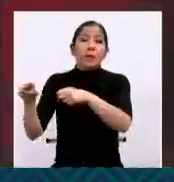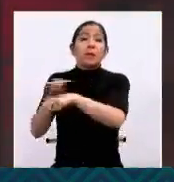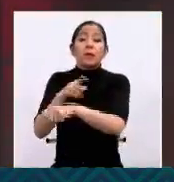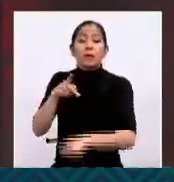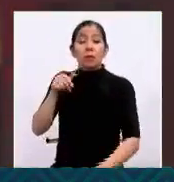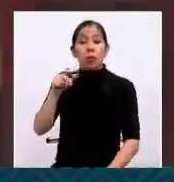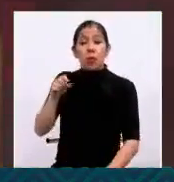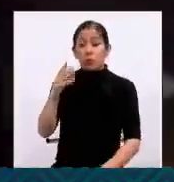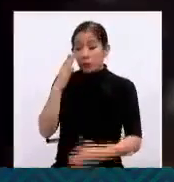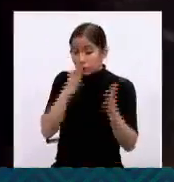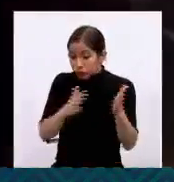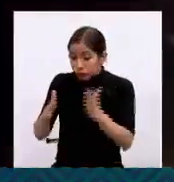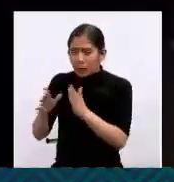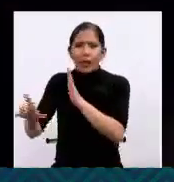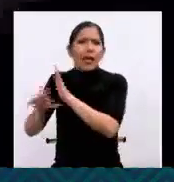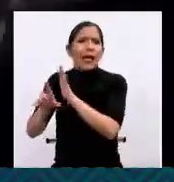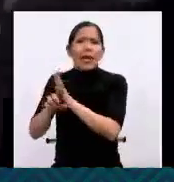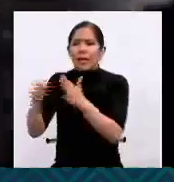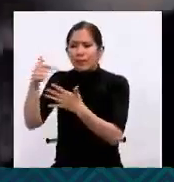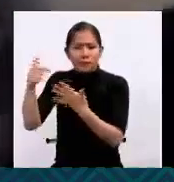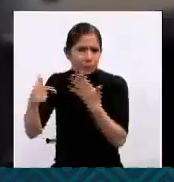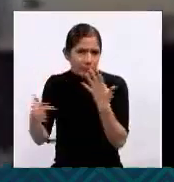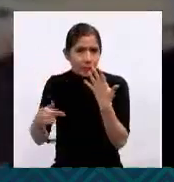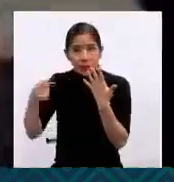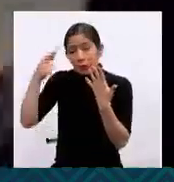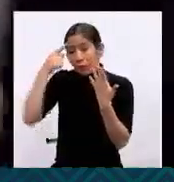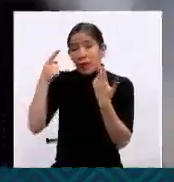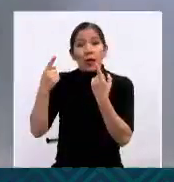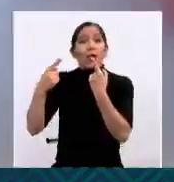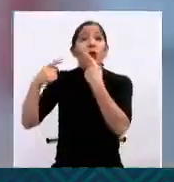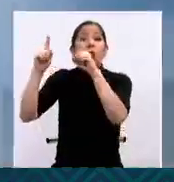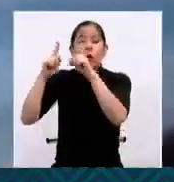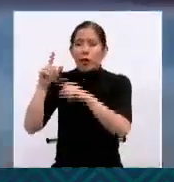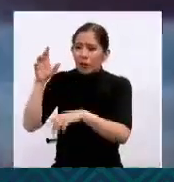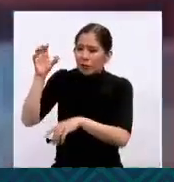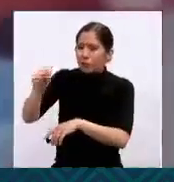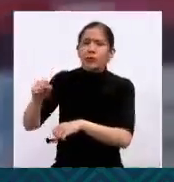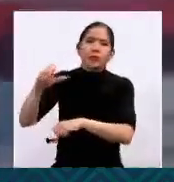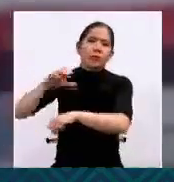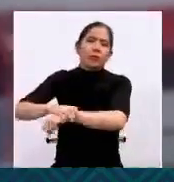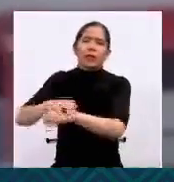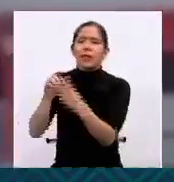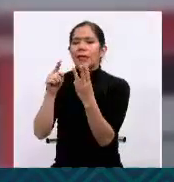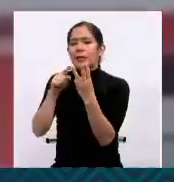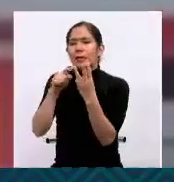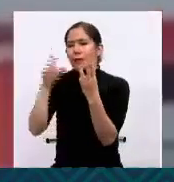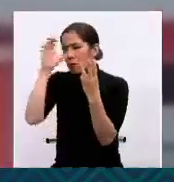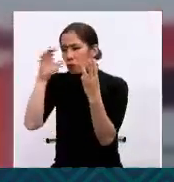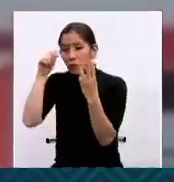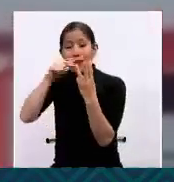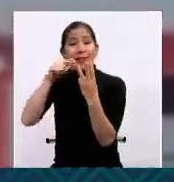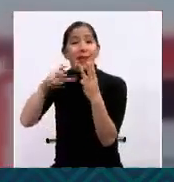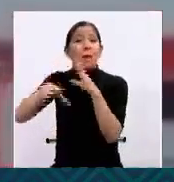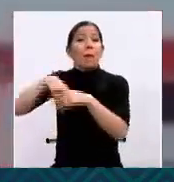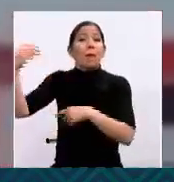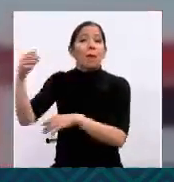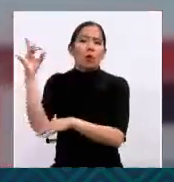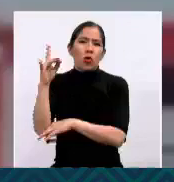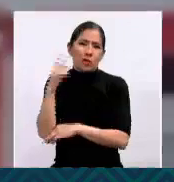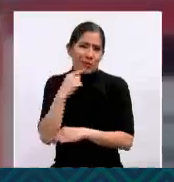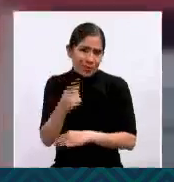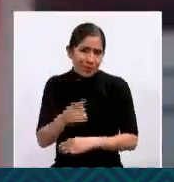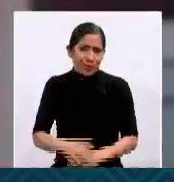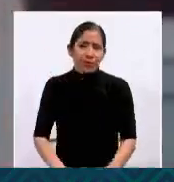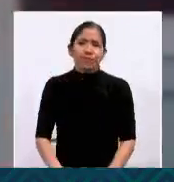y también en cooperación para poder conseguir y poder buscar e encontrar a la tercera persona que no se encuentra en el país. Lamentablemente